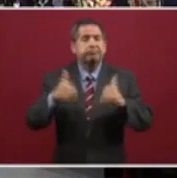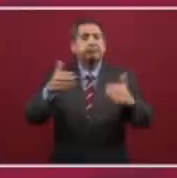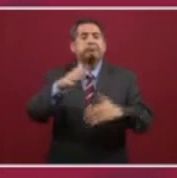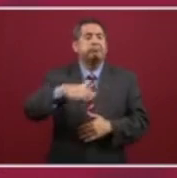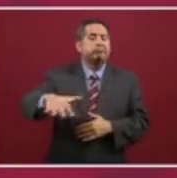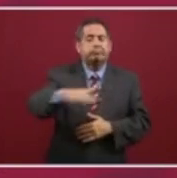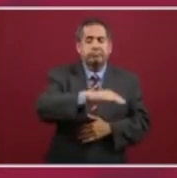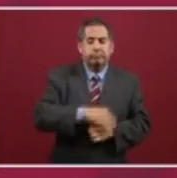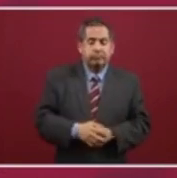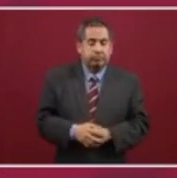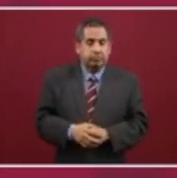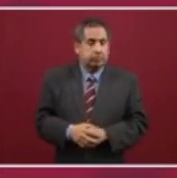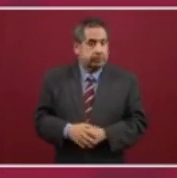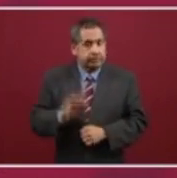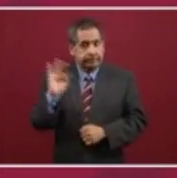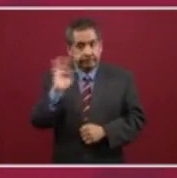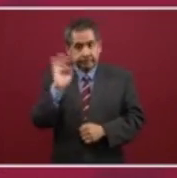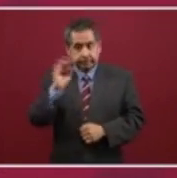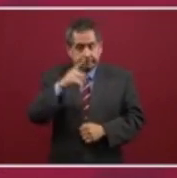Y si